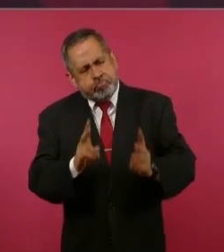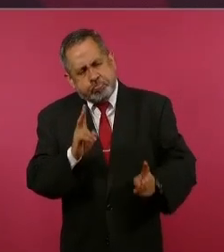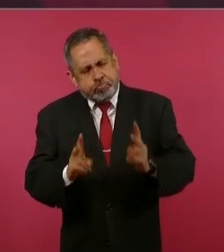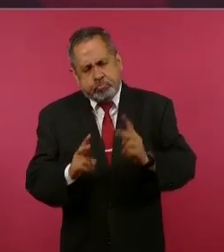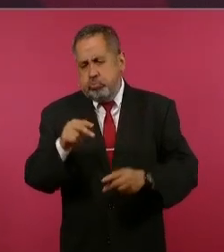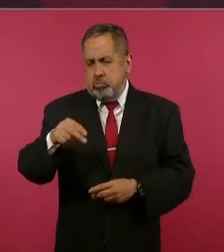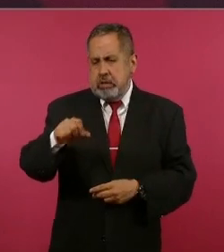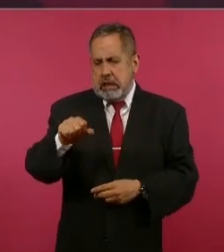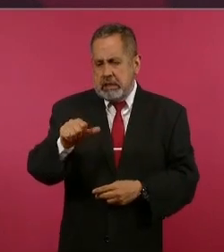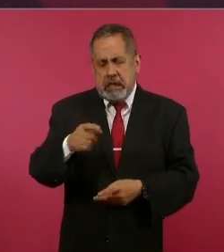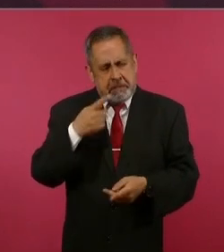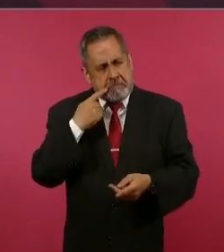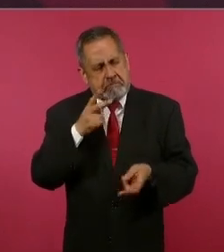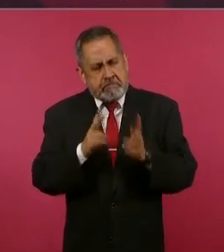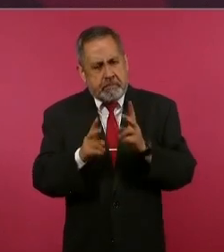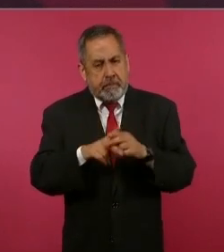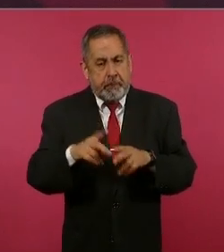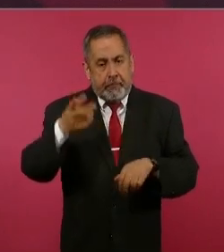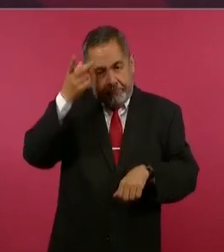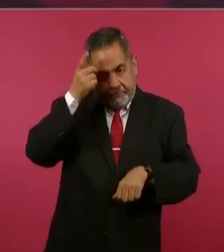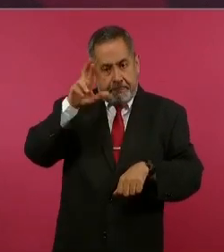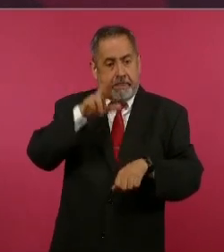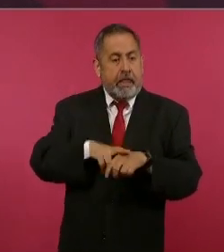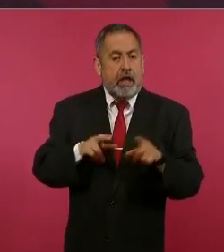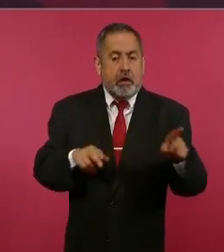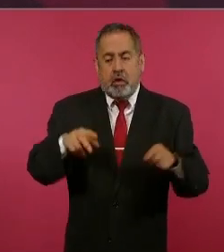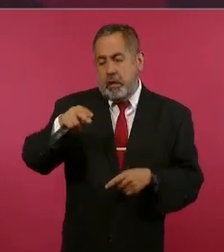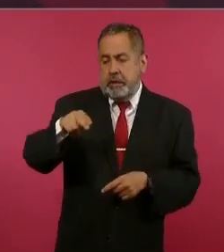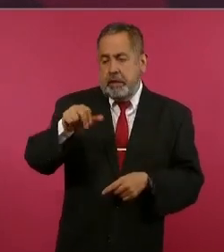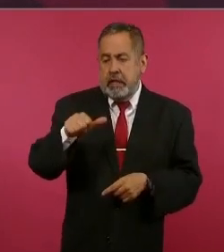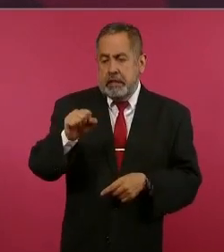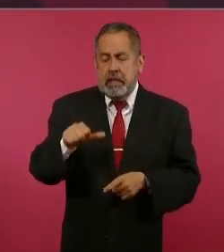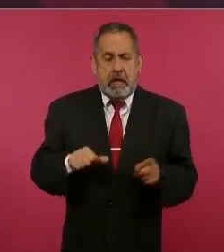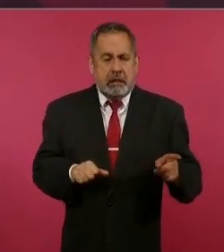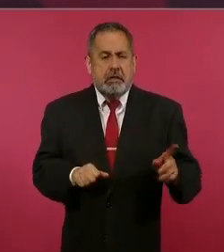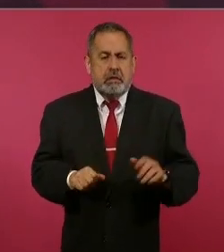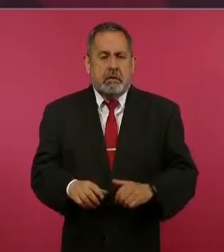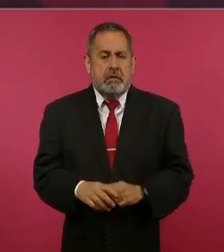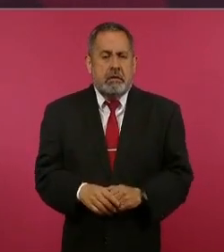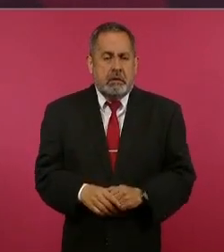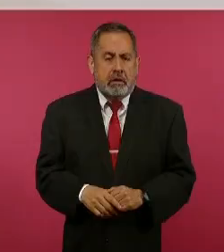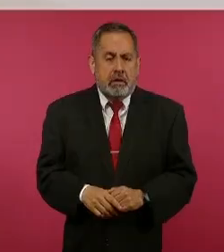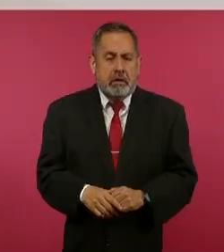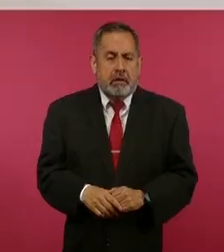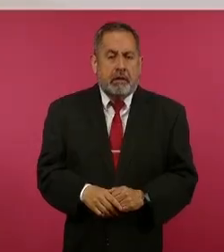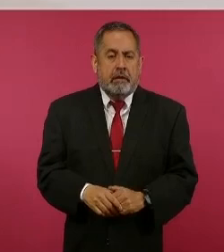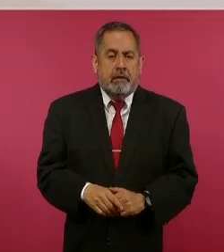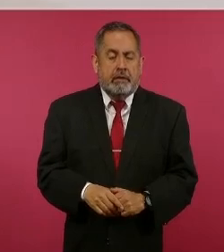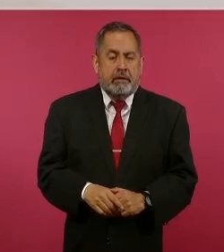Uh-huh. Vino el director de la NASA y la